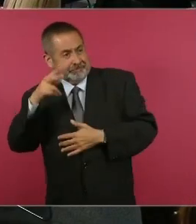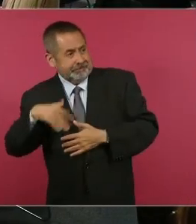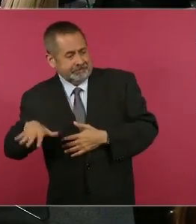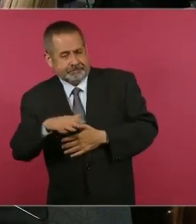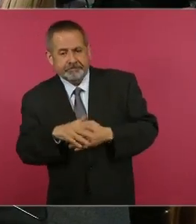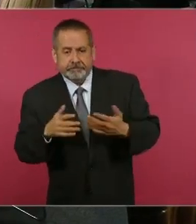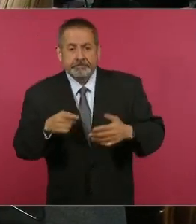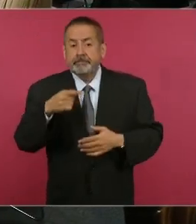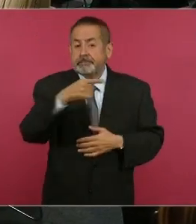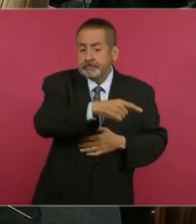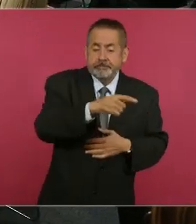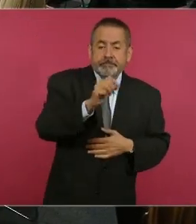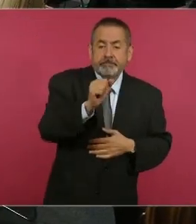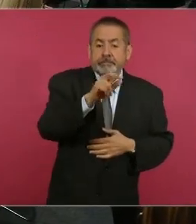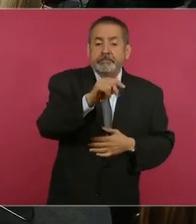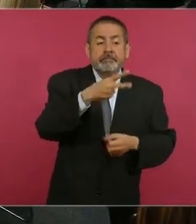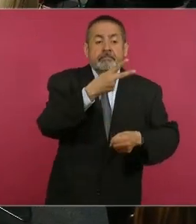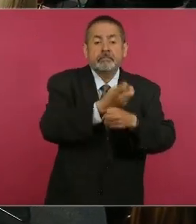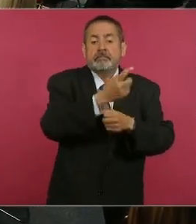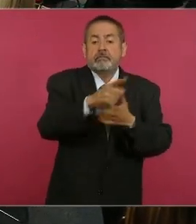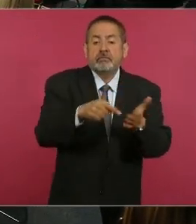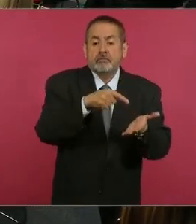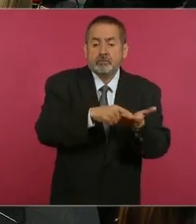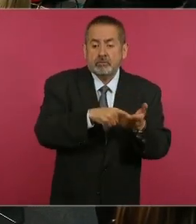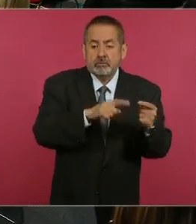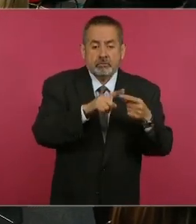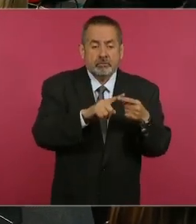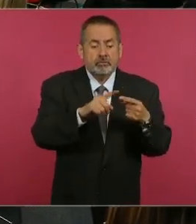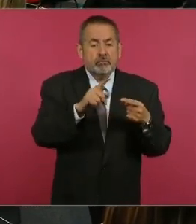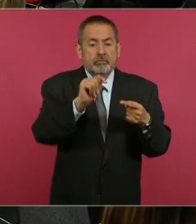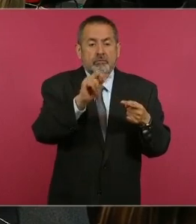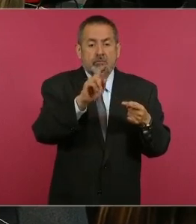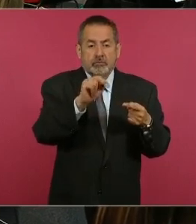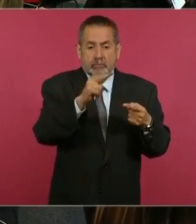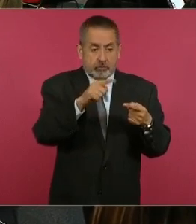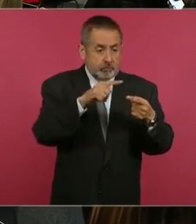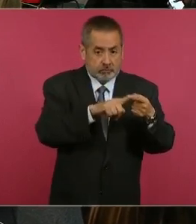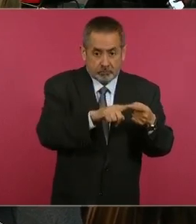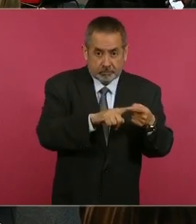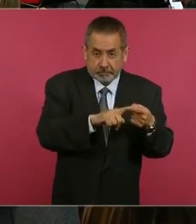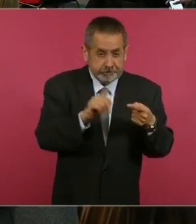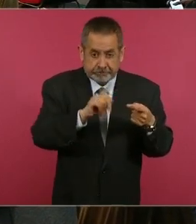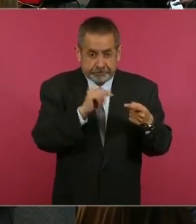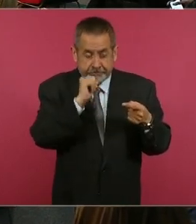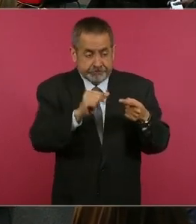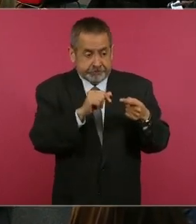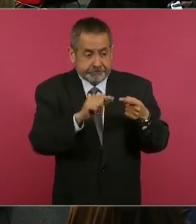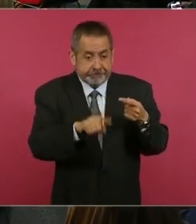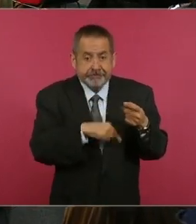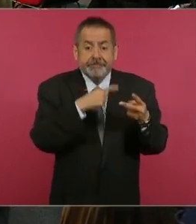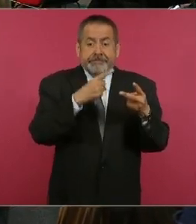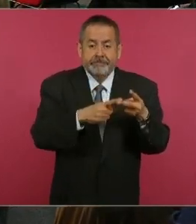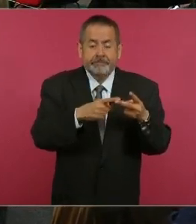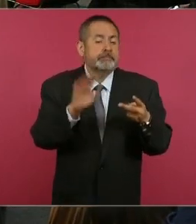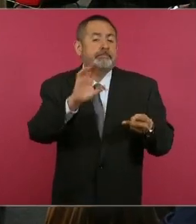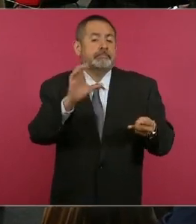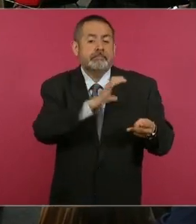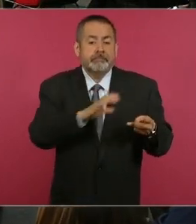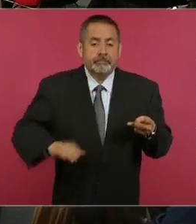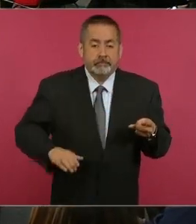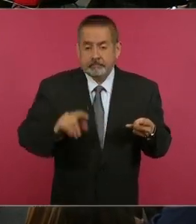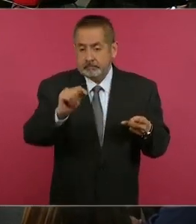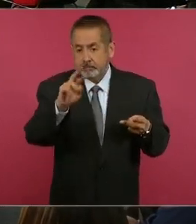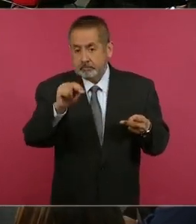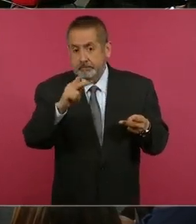de Santís es el segundo lugar por detrás de Donald Trump, que si él no quedara como candidato el señor Donald